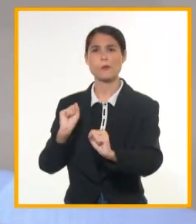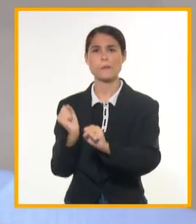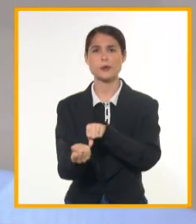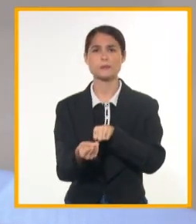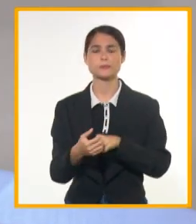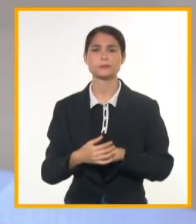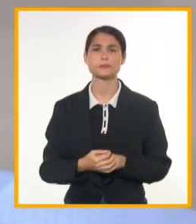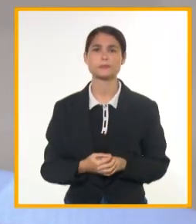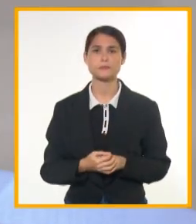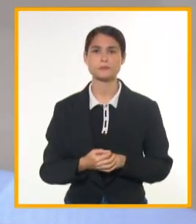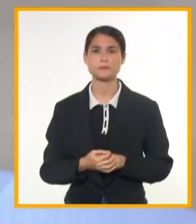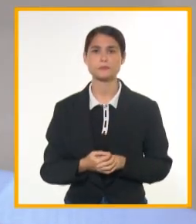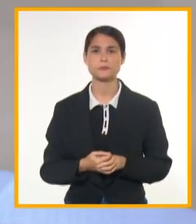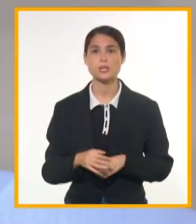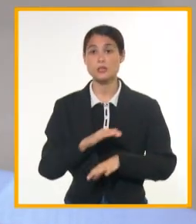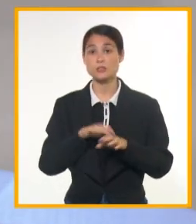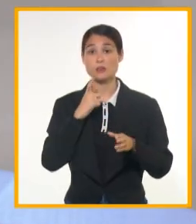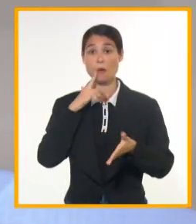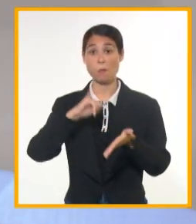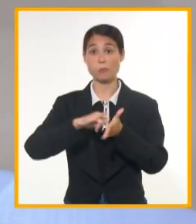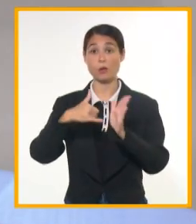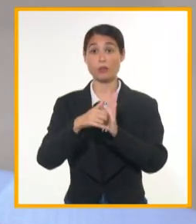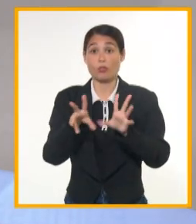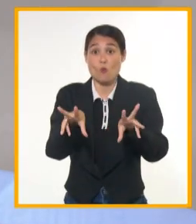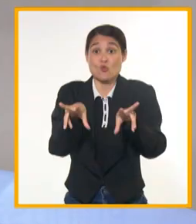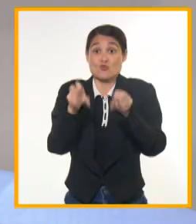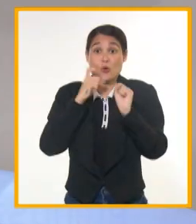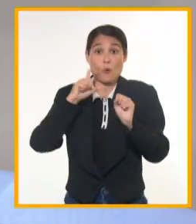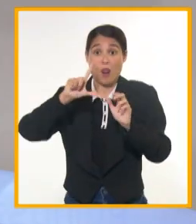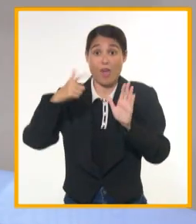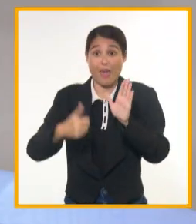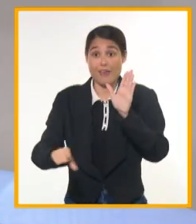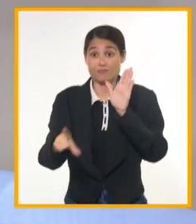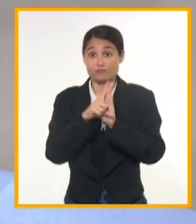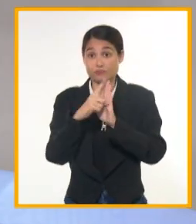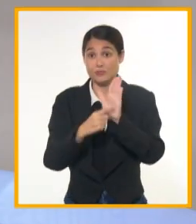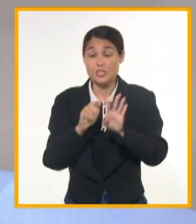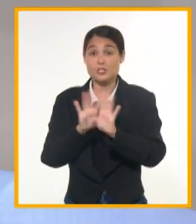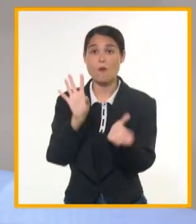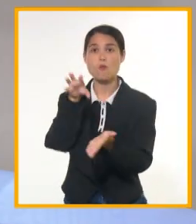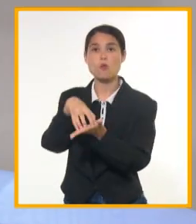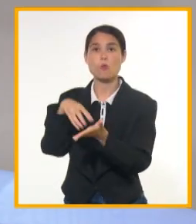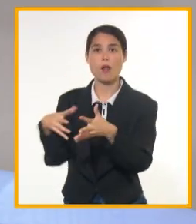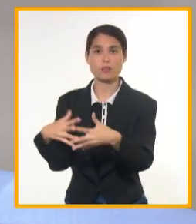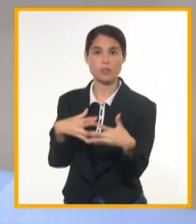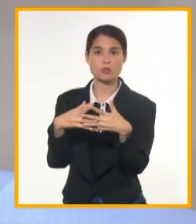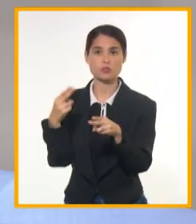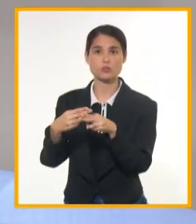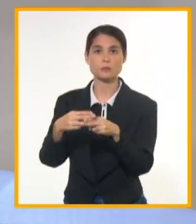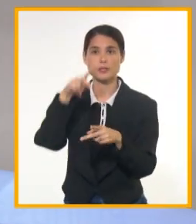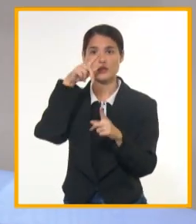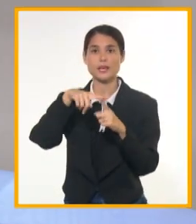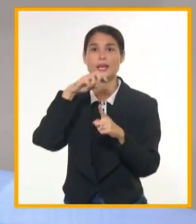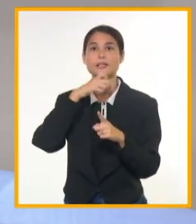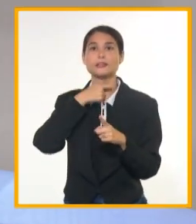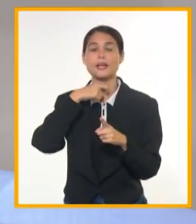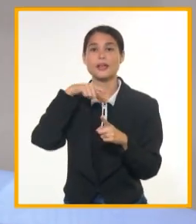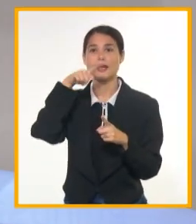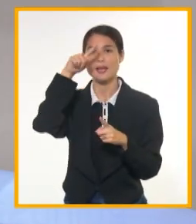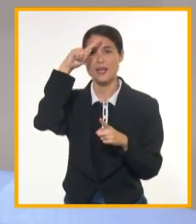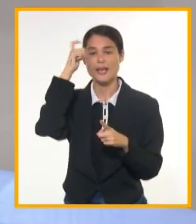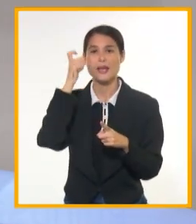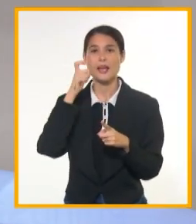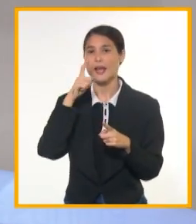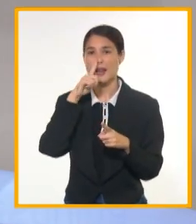se introduce un proyecto de ley en el Congreso por un demócrata de Tennessee que pide que se eliminen todo lo que diferencia